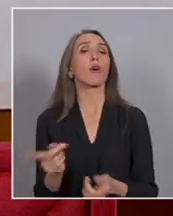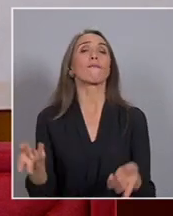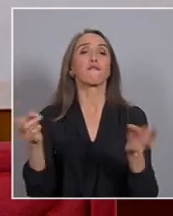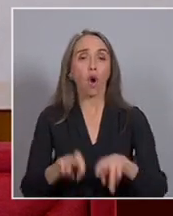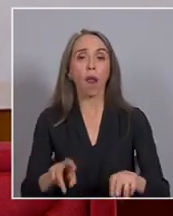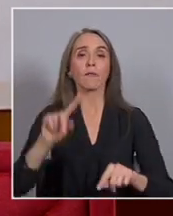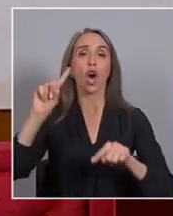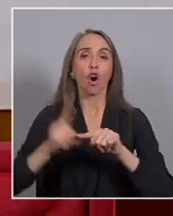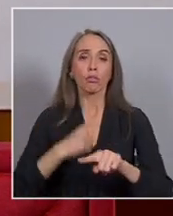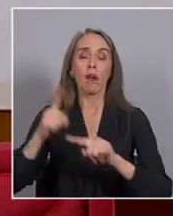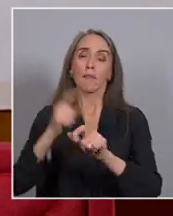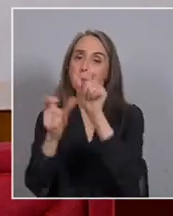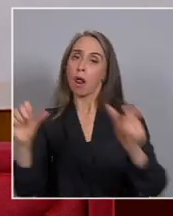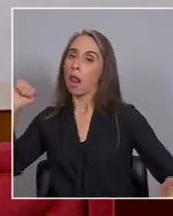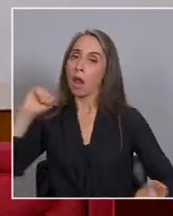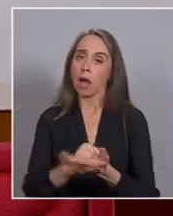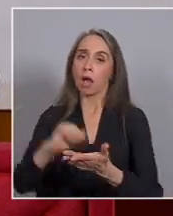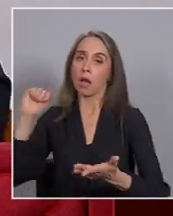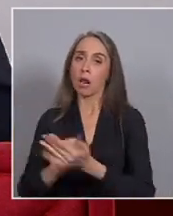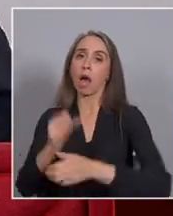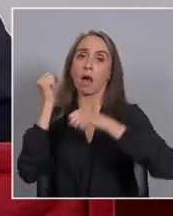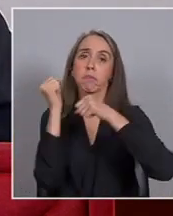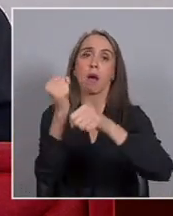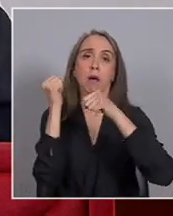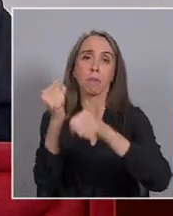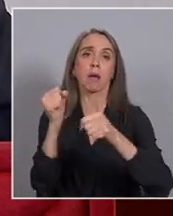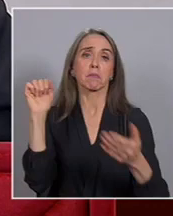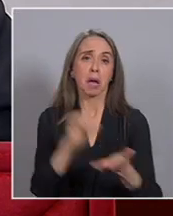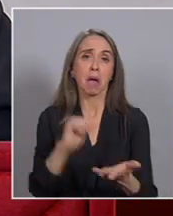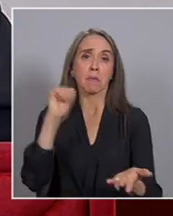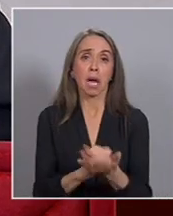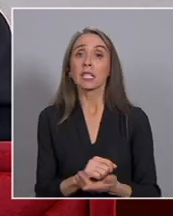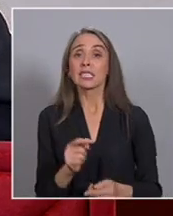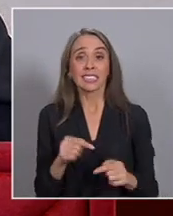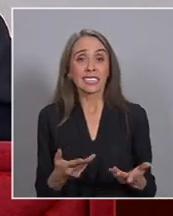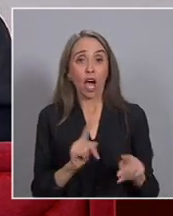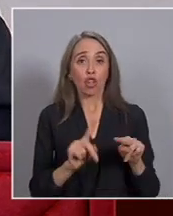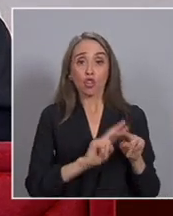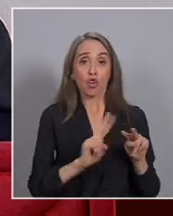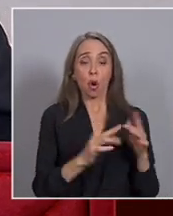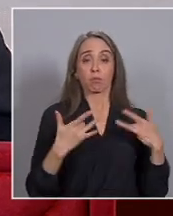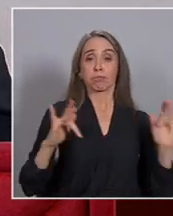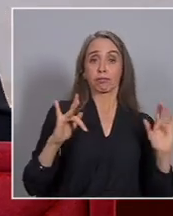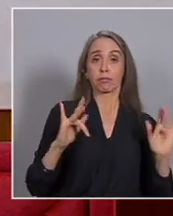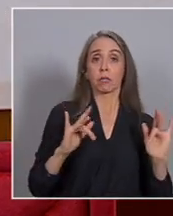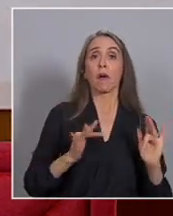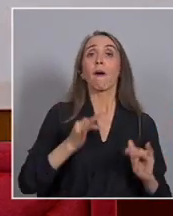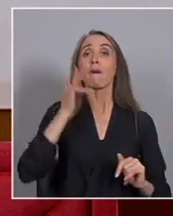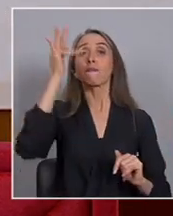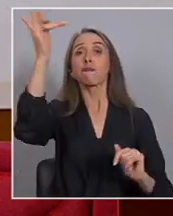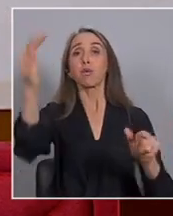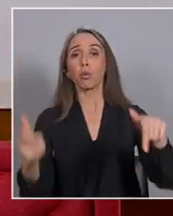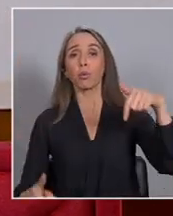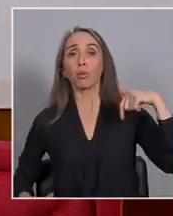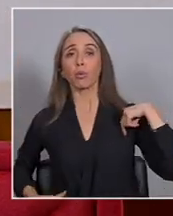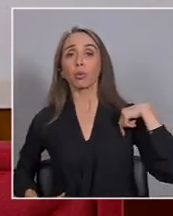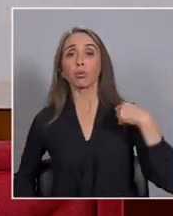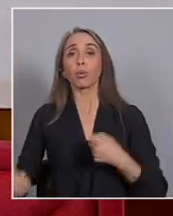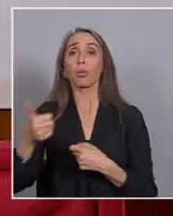Revivirá una y otra vez. Y si no lo hacemos ahora, le tocará a quienes en el futuro ocupen este